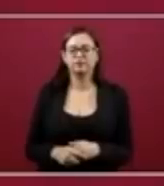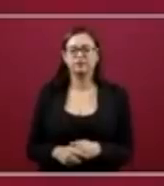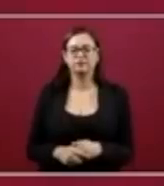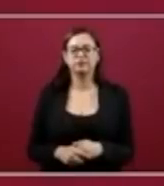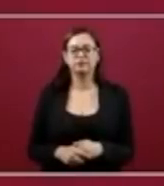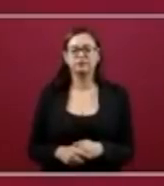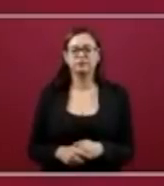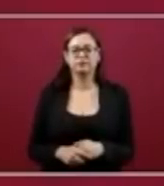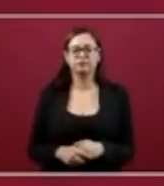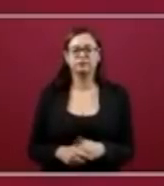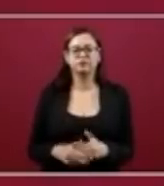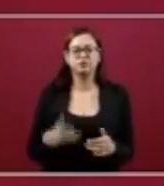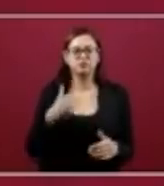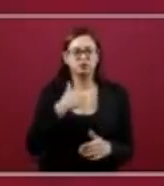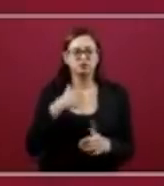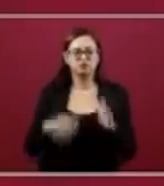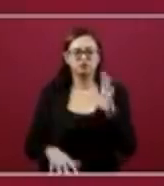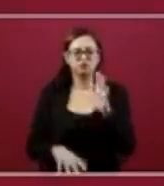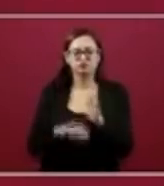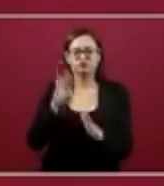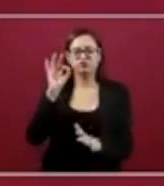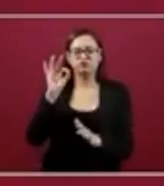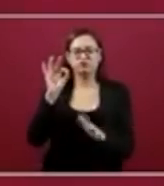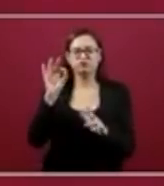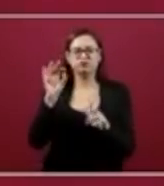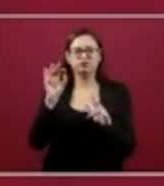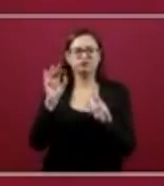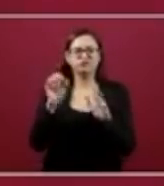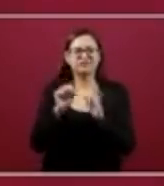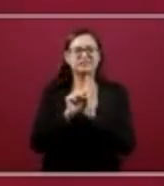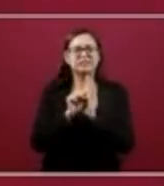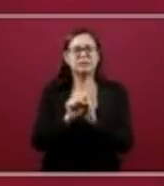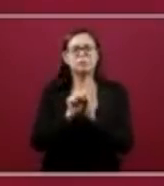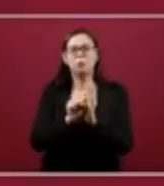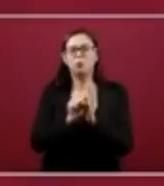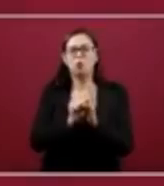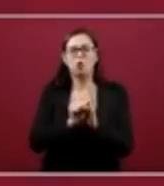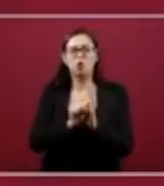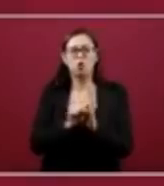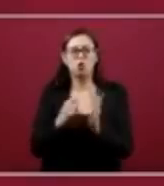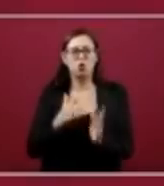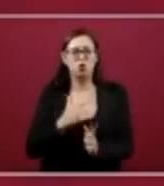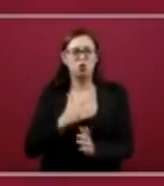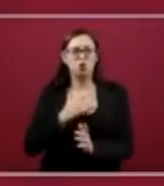un acto simbólico para